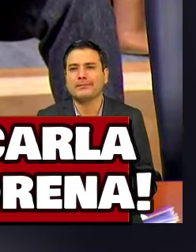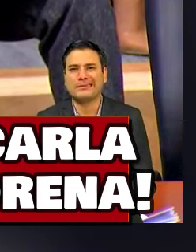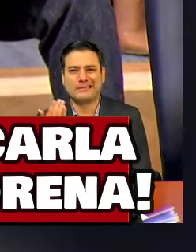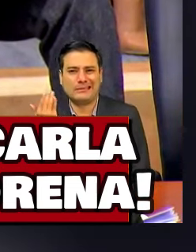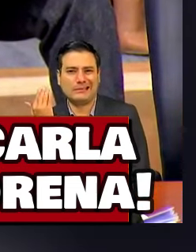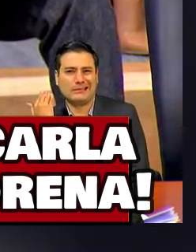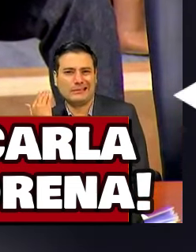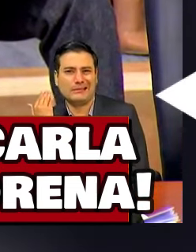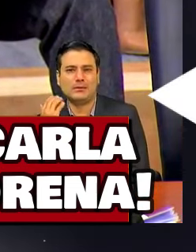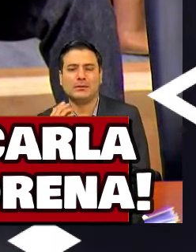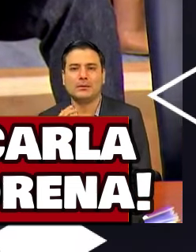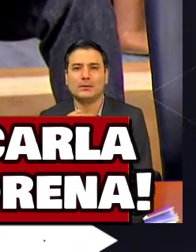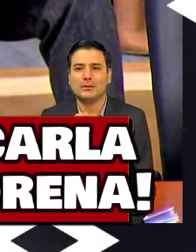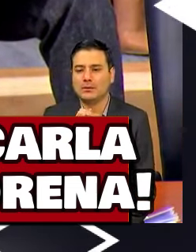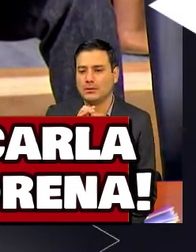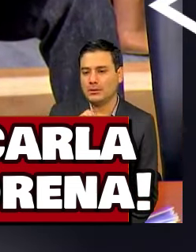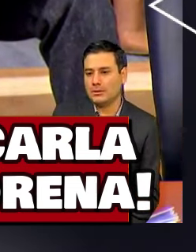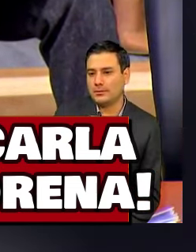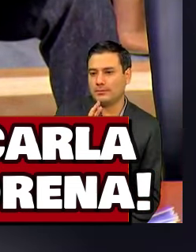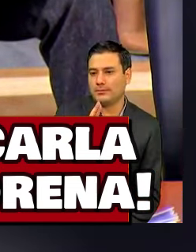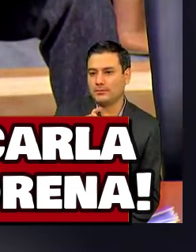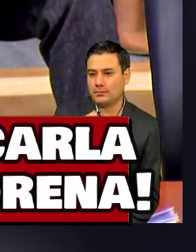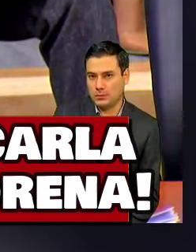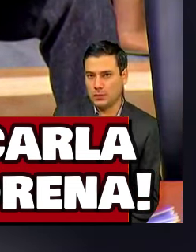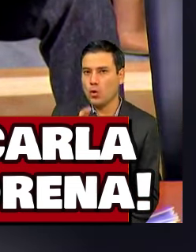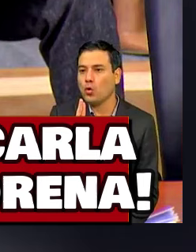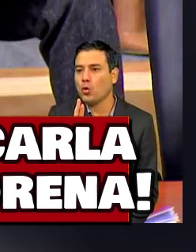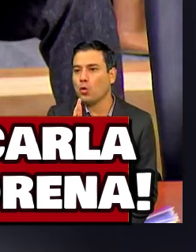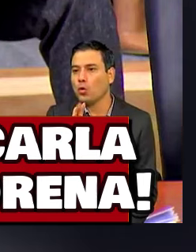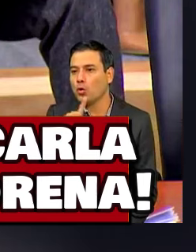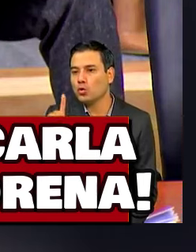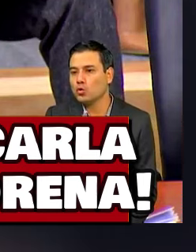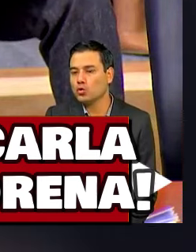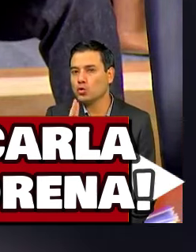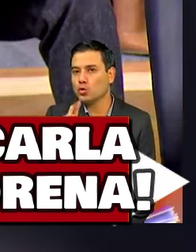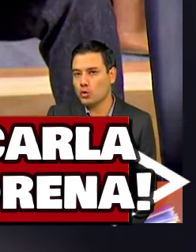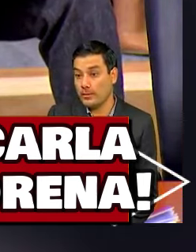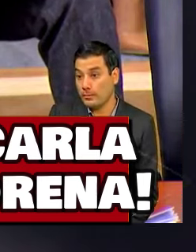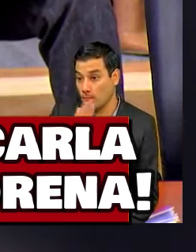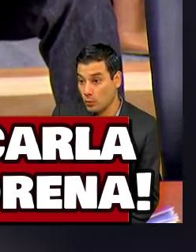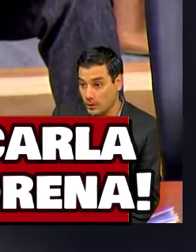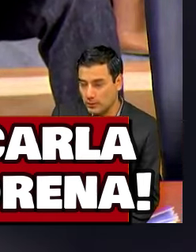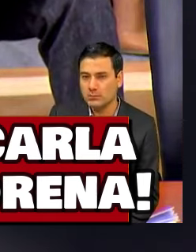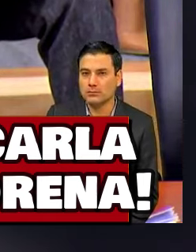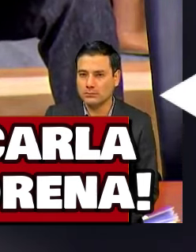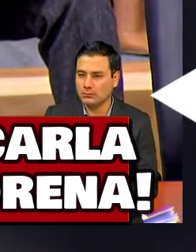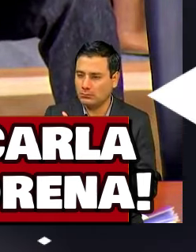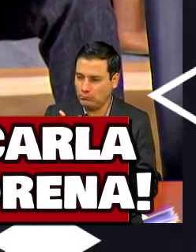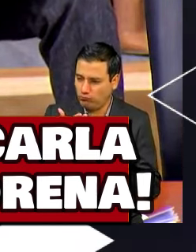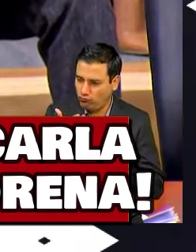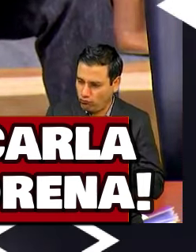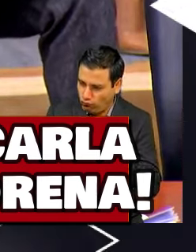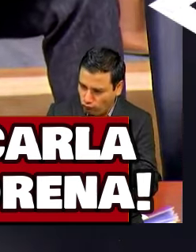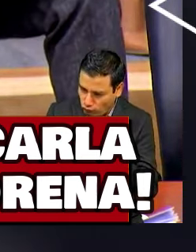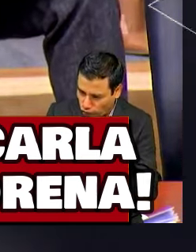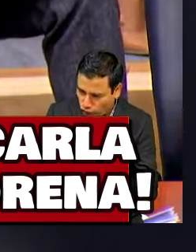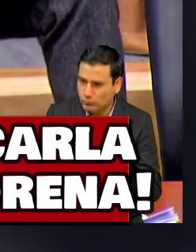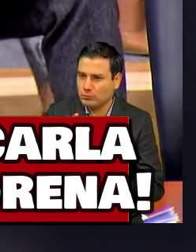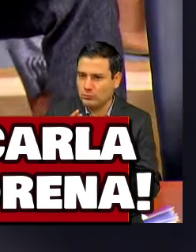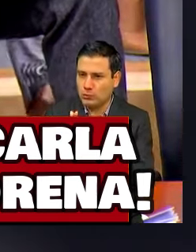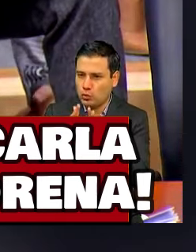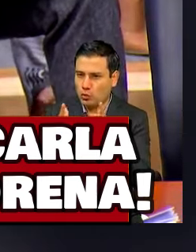murió Carlos Ursúa. Yo quiero, con toda seriedad, manifestar mi solidaridad con el Frente